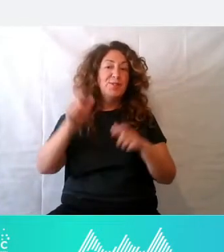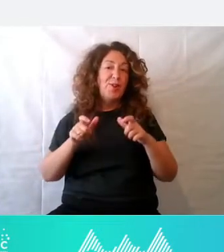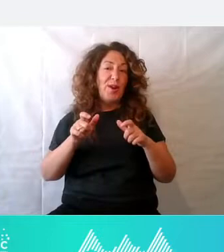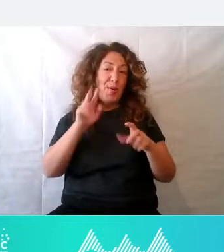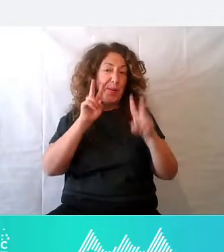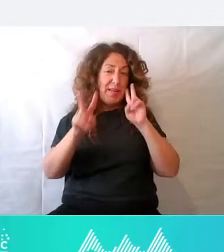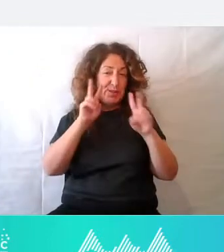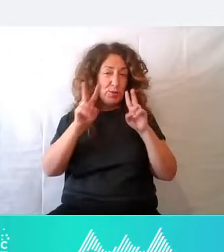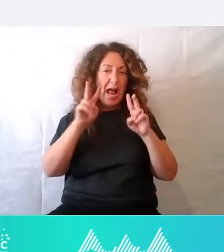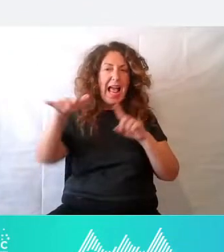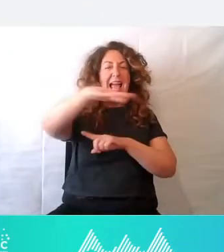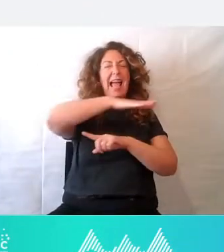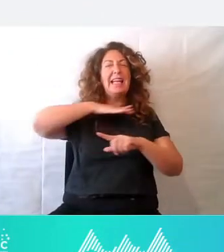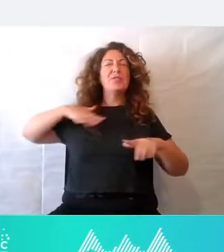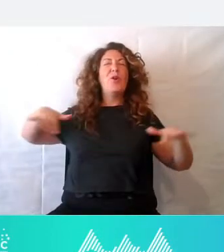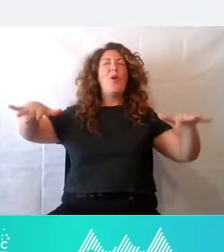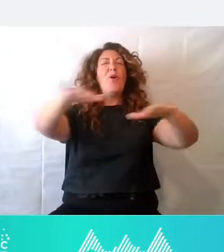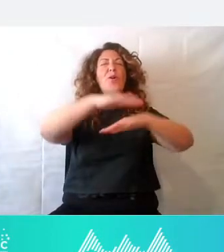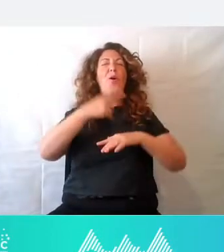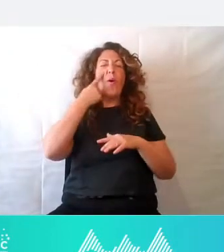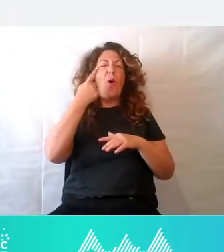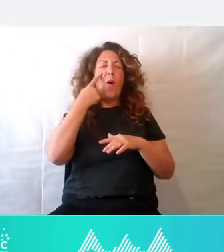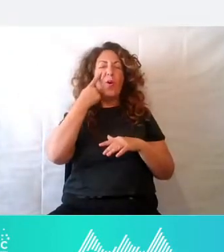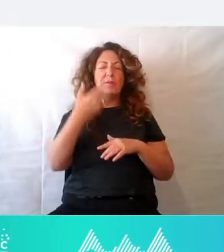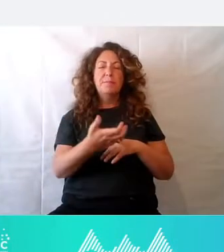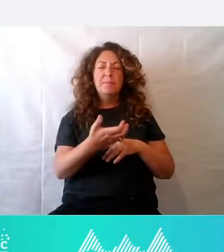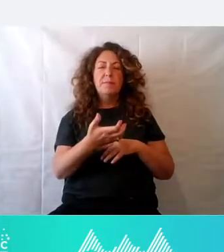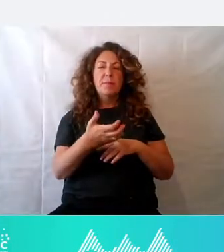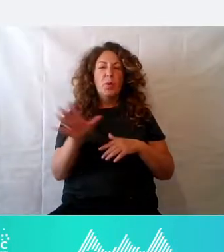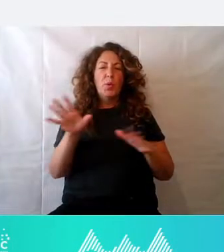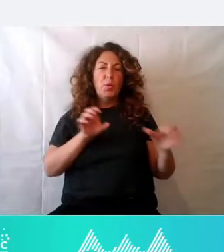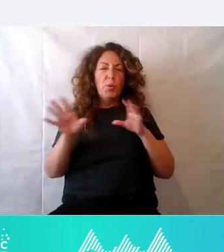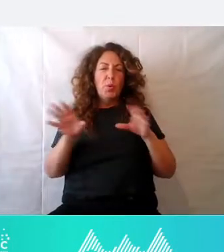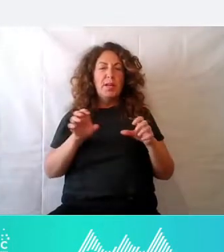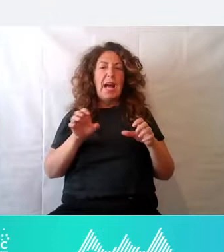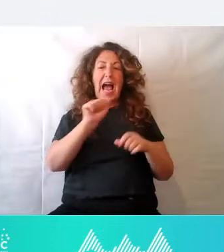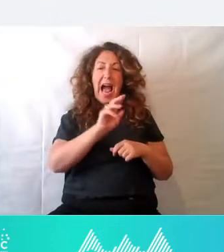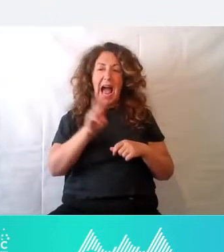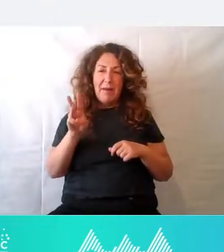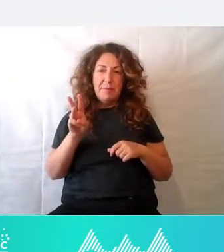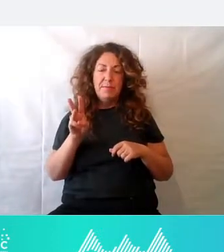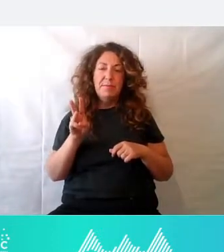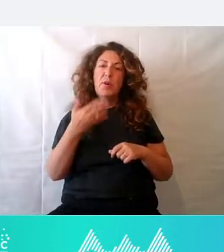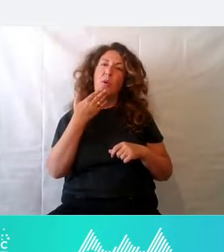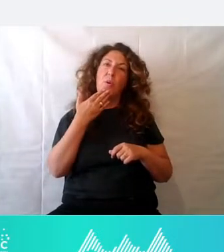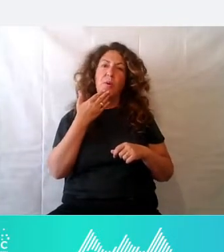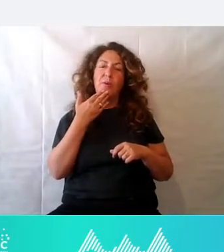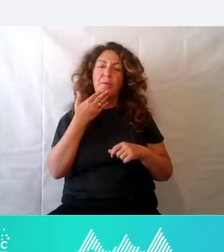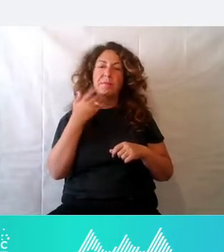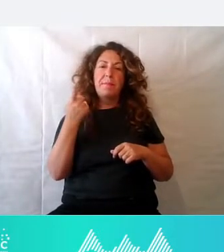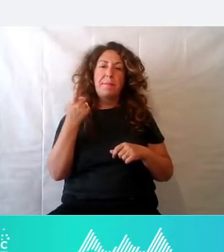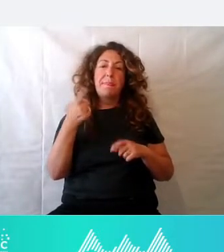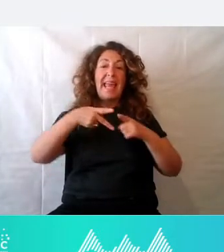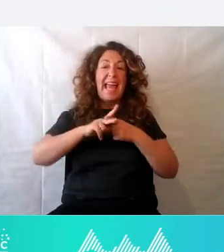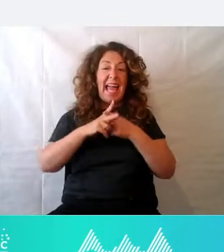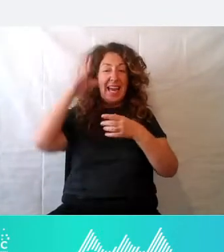entorno es decir el dispositivo es capaz tiene una serie de aplicaciones es como una una serie de herramientas que permiten